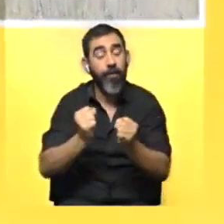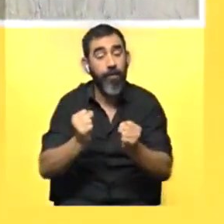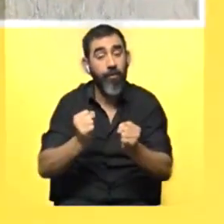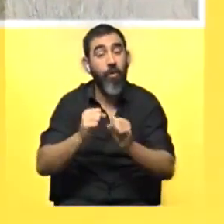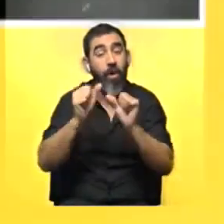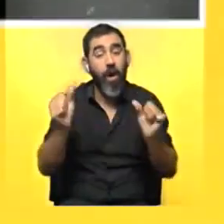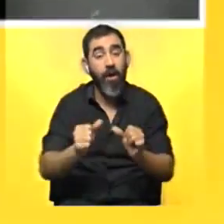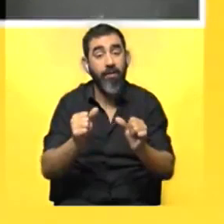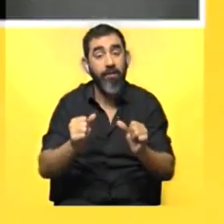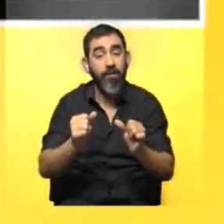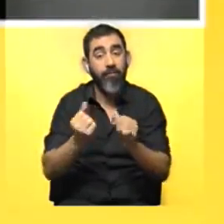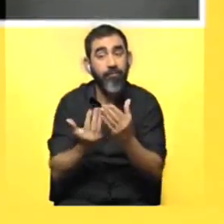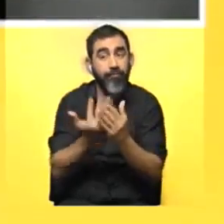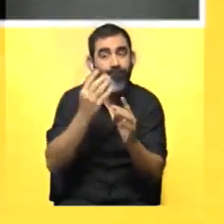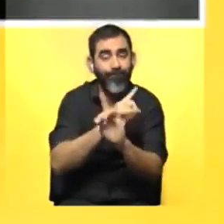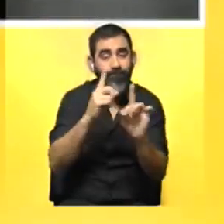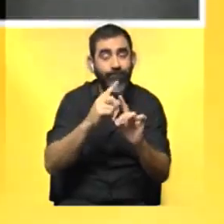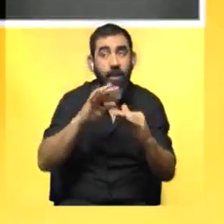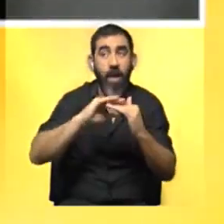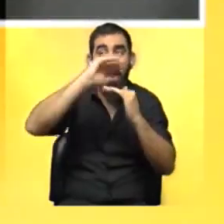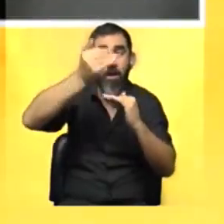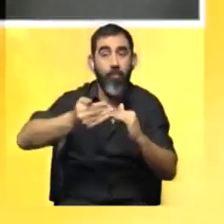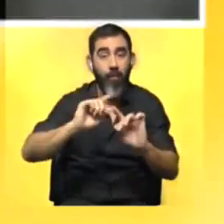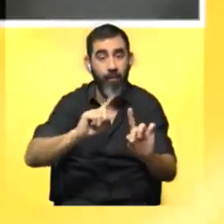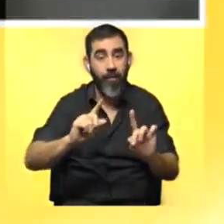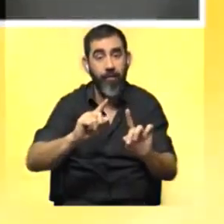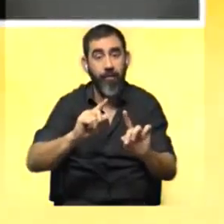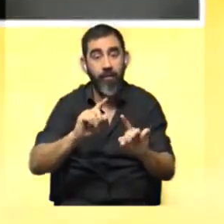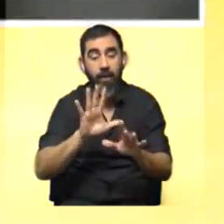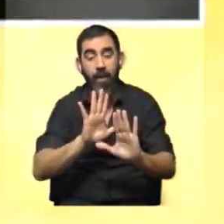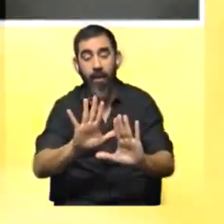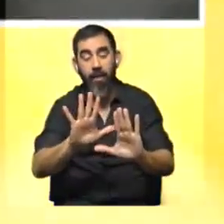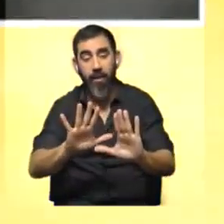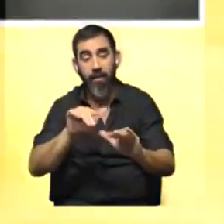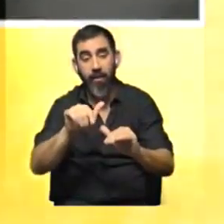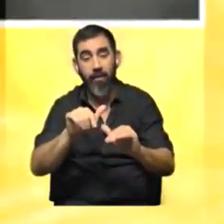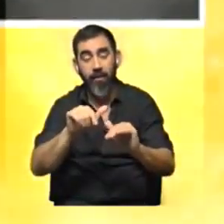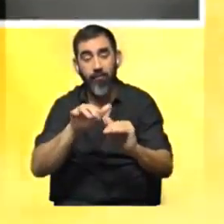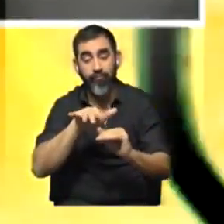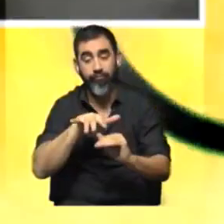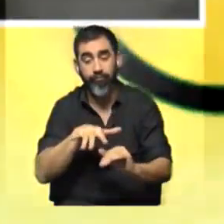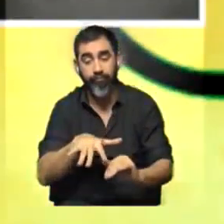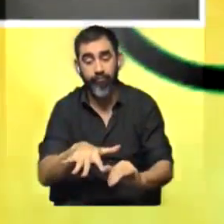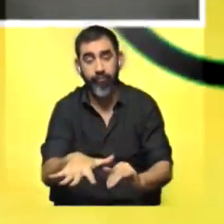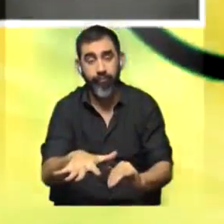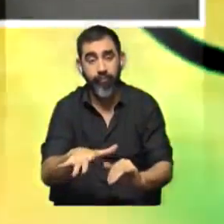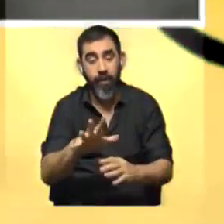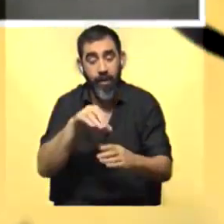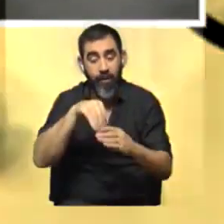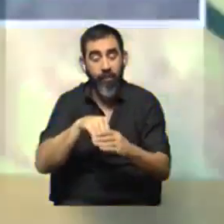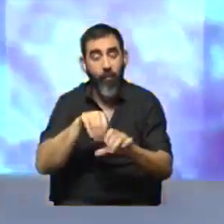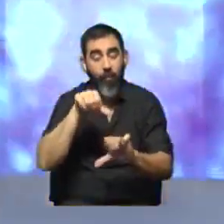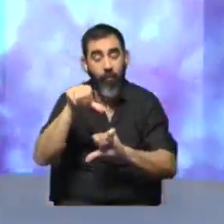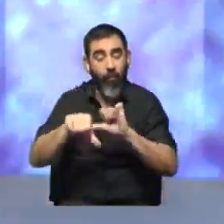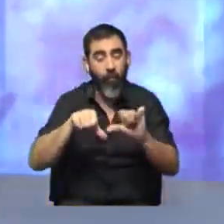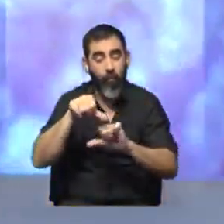que ellas no escapen a la atmósfera. Entonces quedan contenidas en el derrame y, bueno, y dentro hay fluidos,